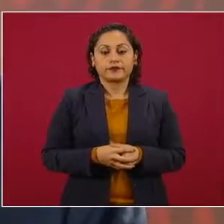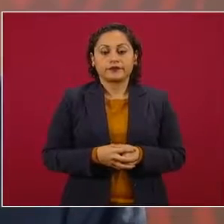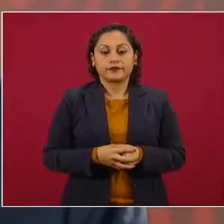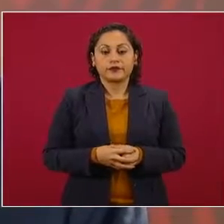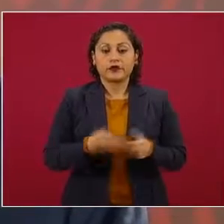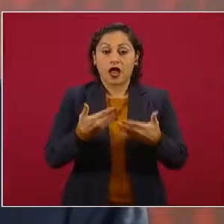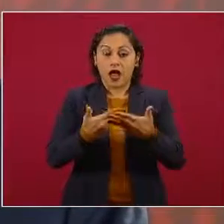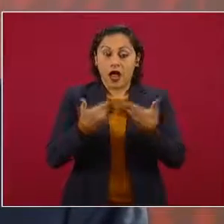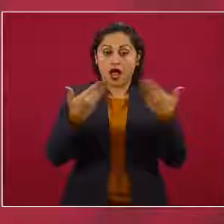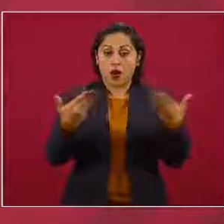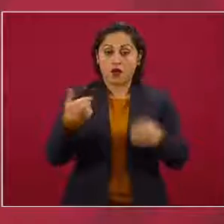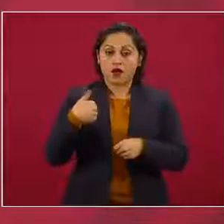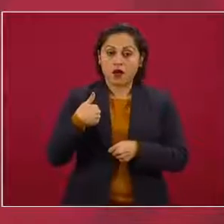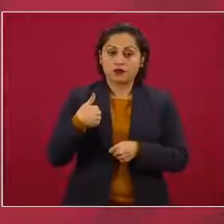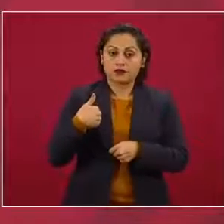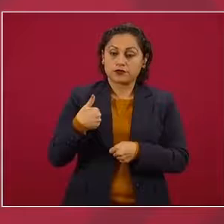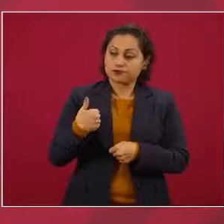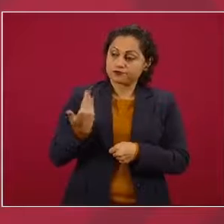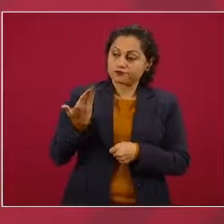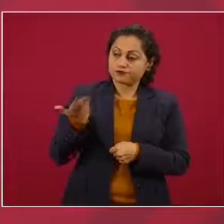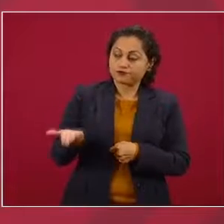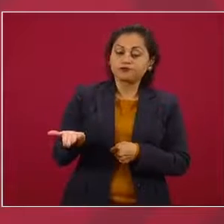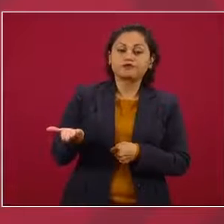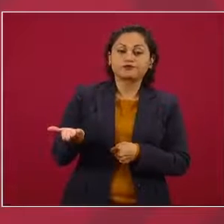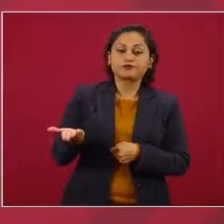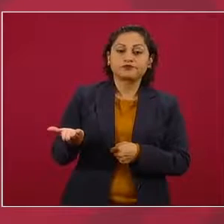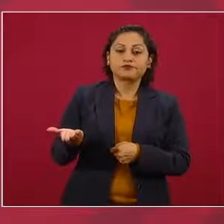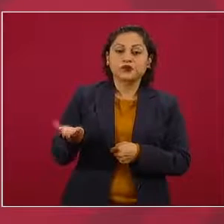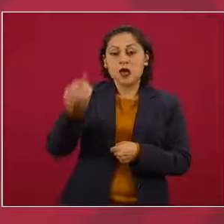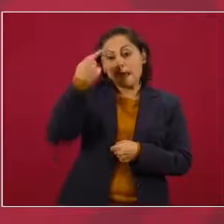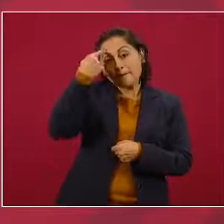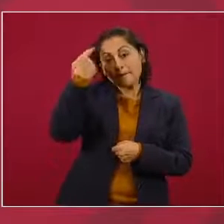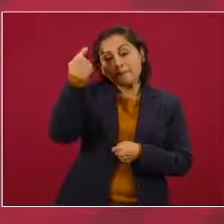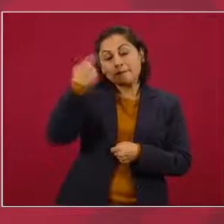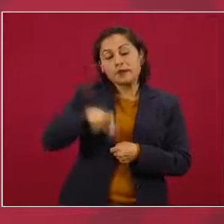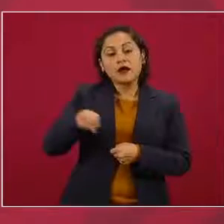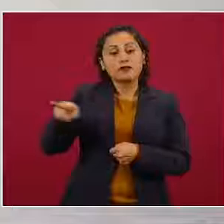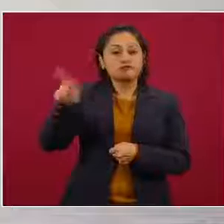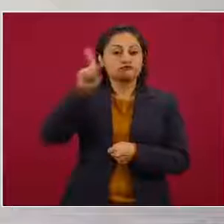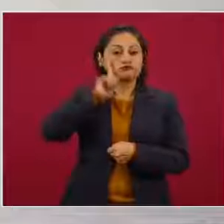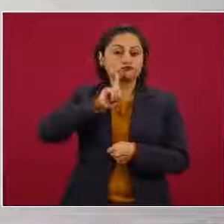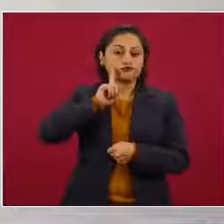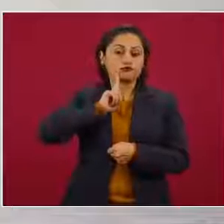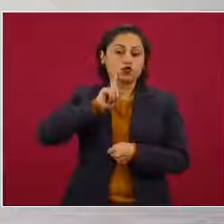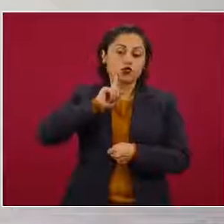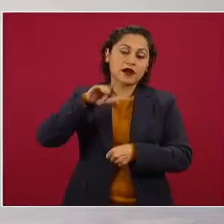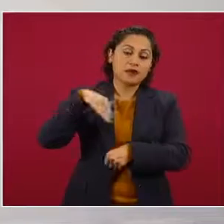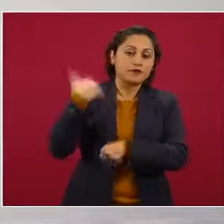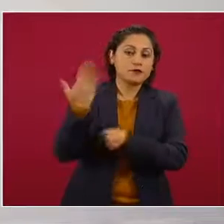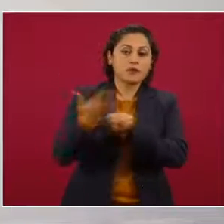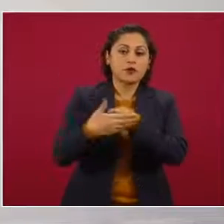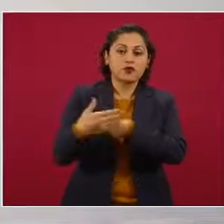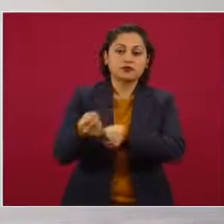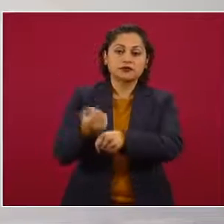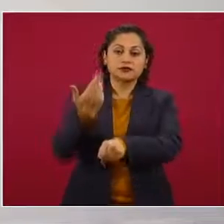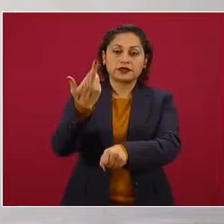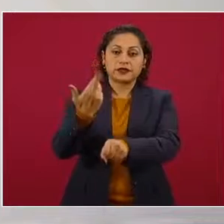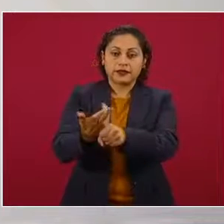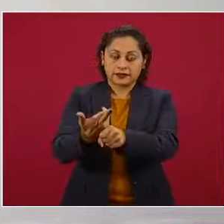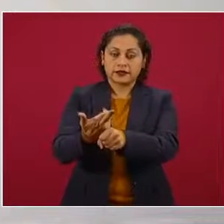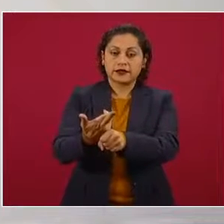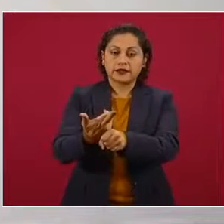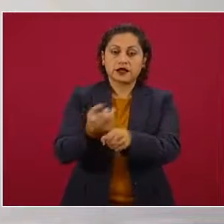la estoy proponiendo para que sea la próxima secretaria de Seguridad